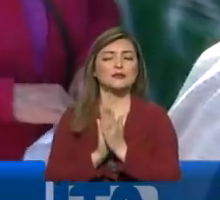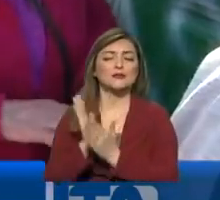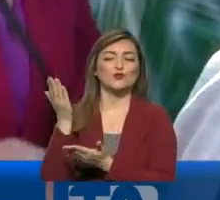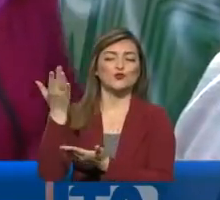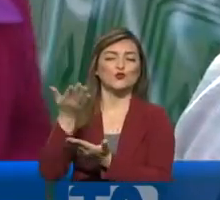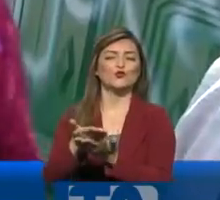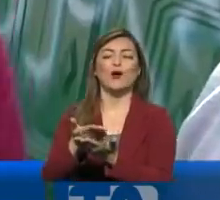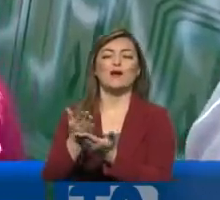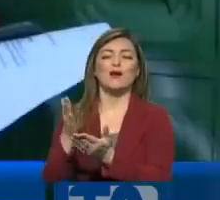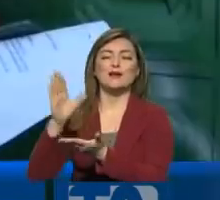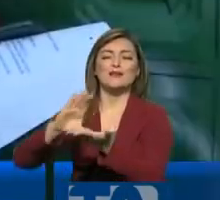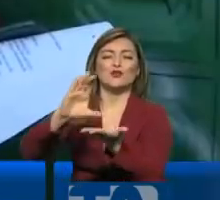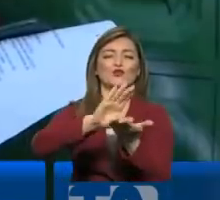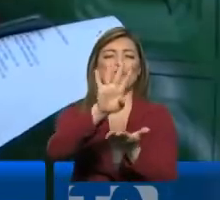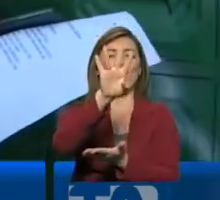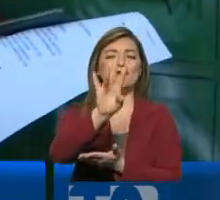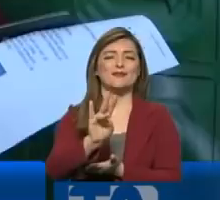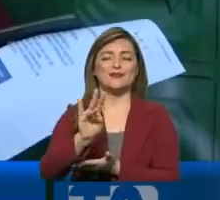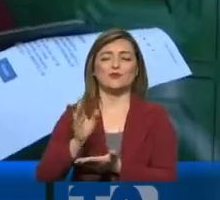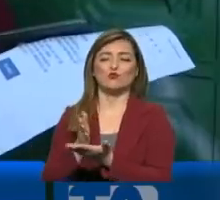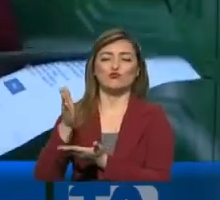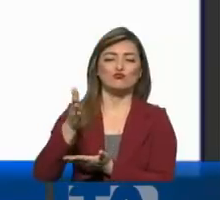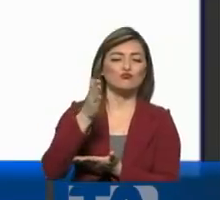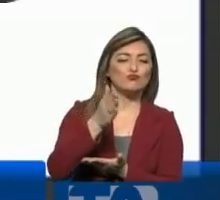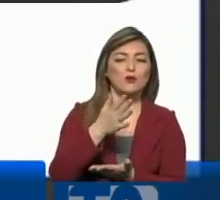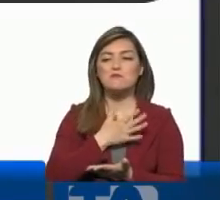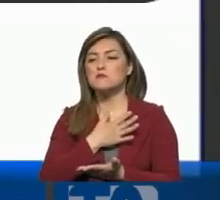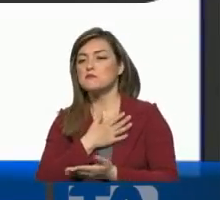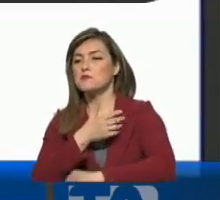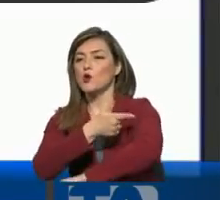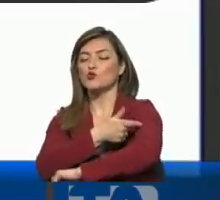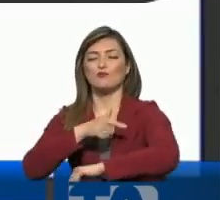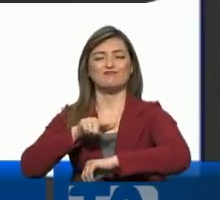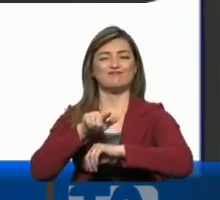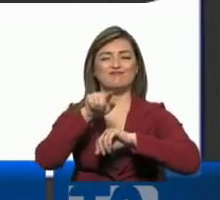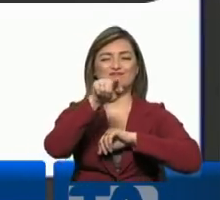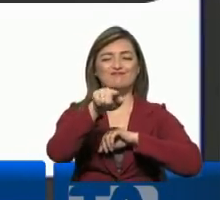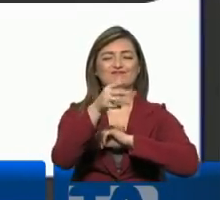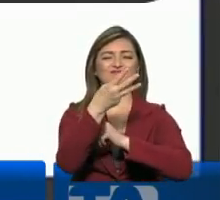que se habilitaron en la capital con la información que obtuvieron tras revisar el link